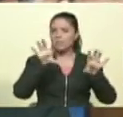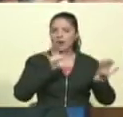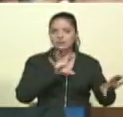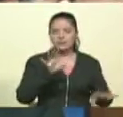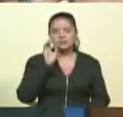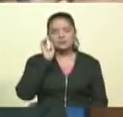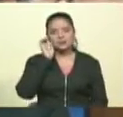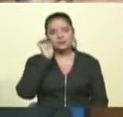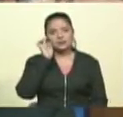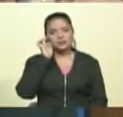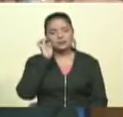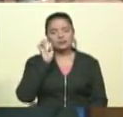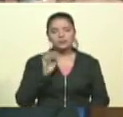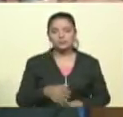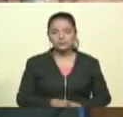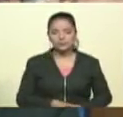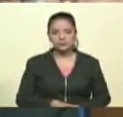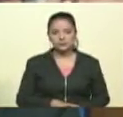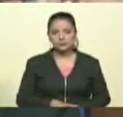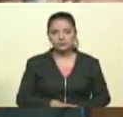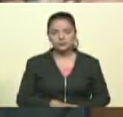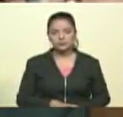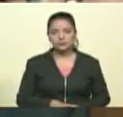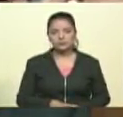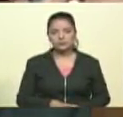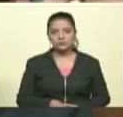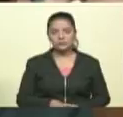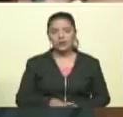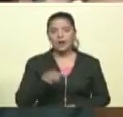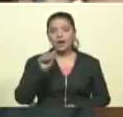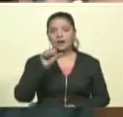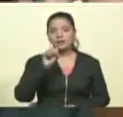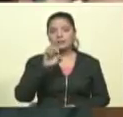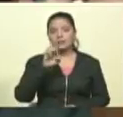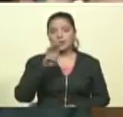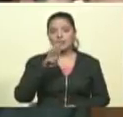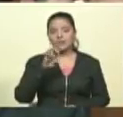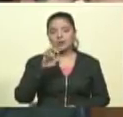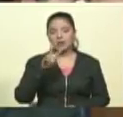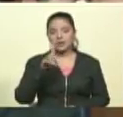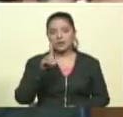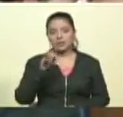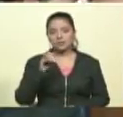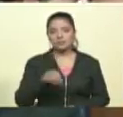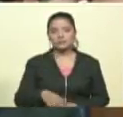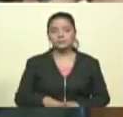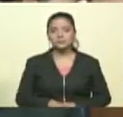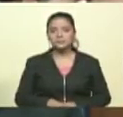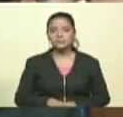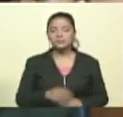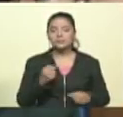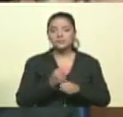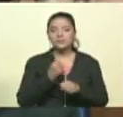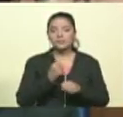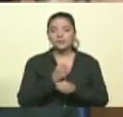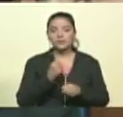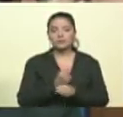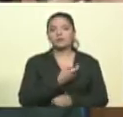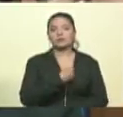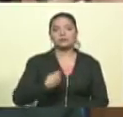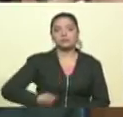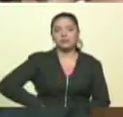Eusenando Pareceres de Acevedo, quien fungía como